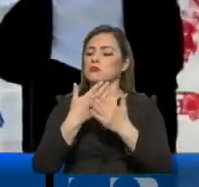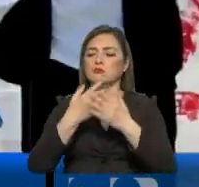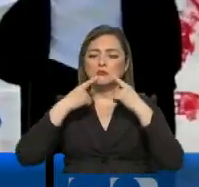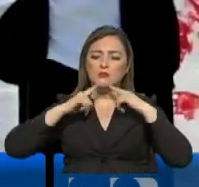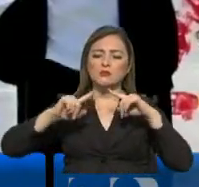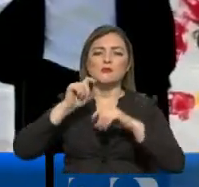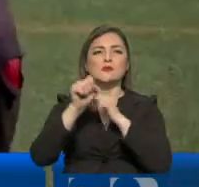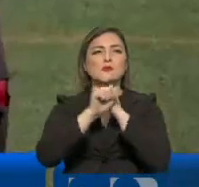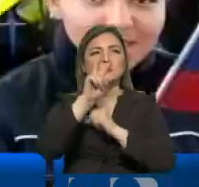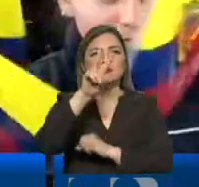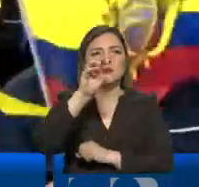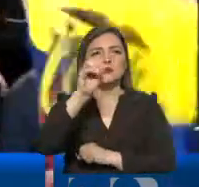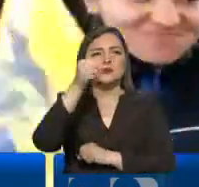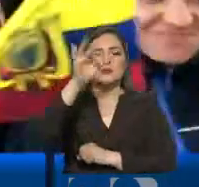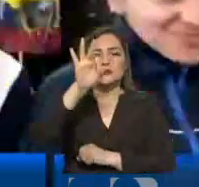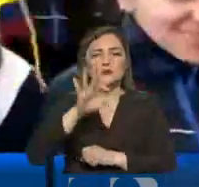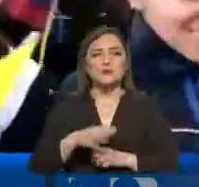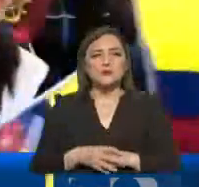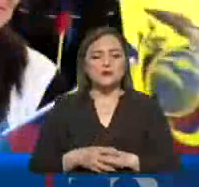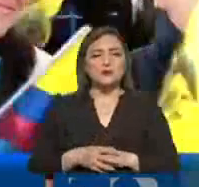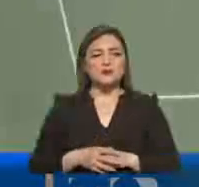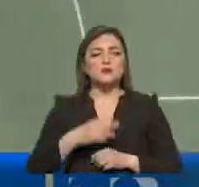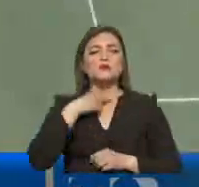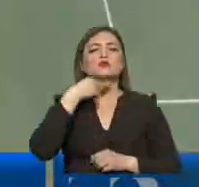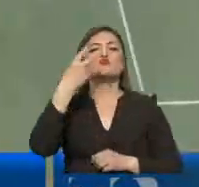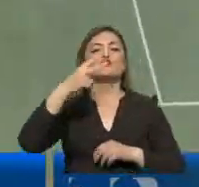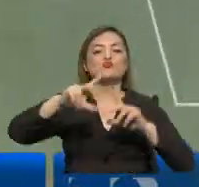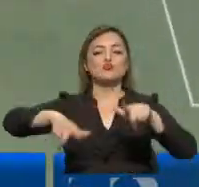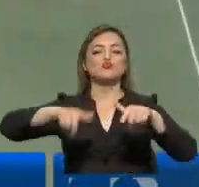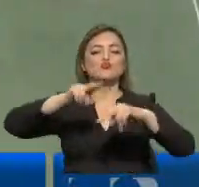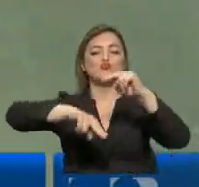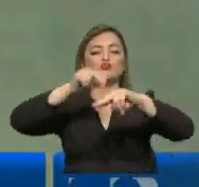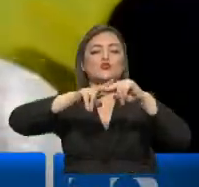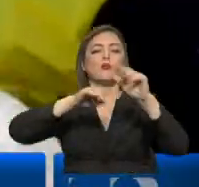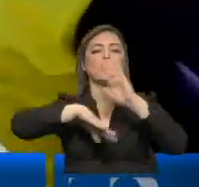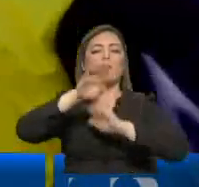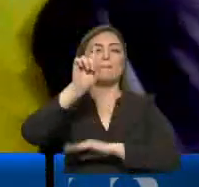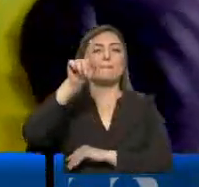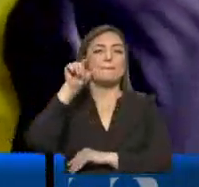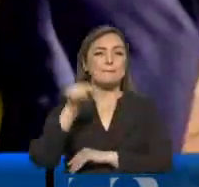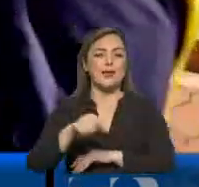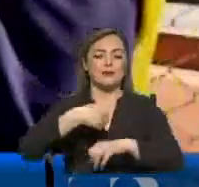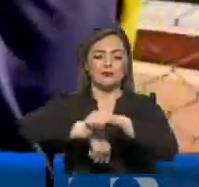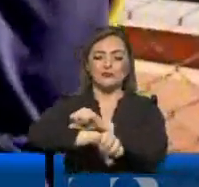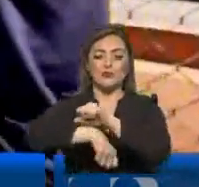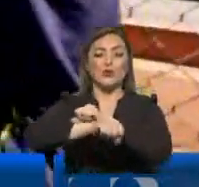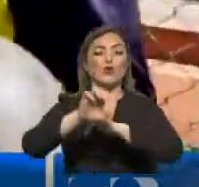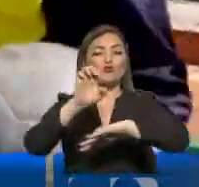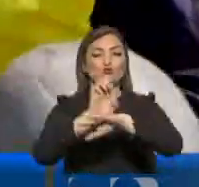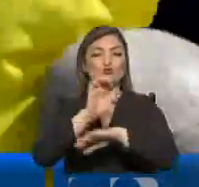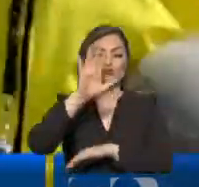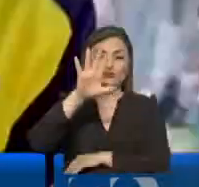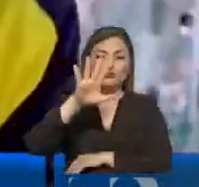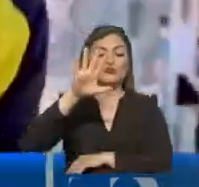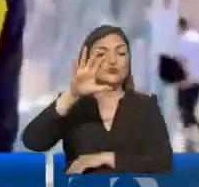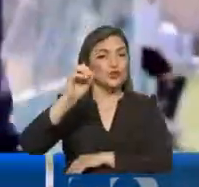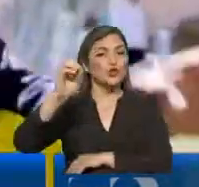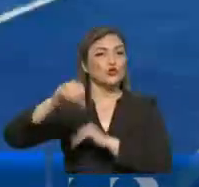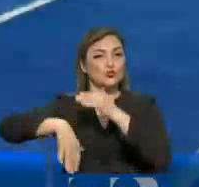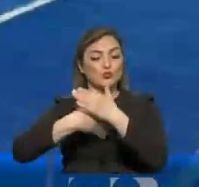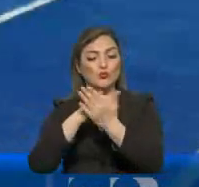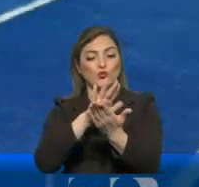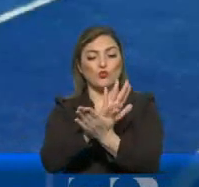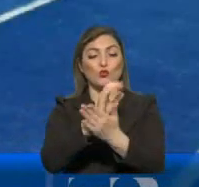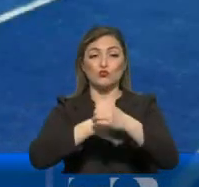de 2019. Vamos a construir más de 1000 canchas en todo el país. Habrá 500 nuevas escuelas de